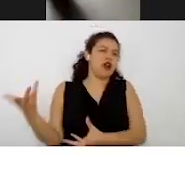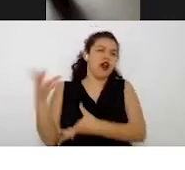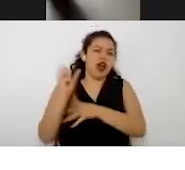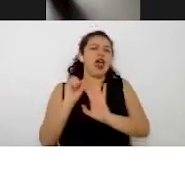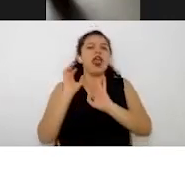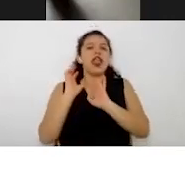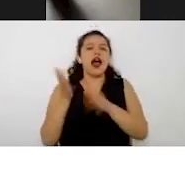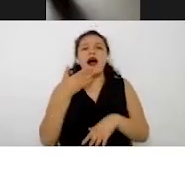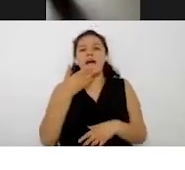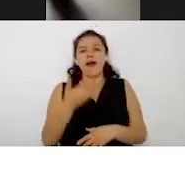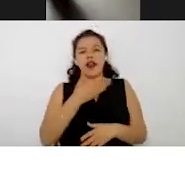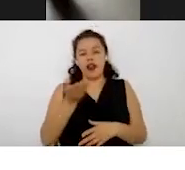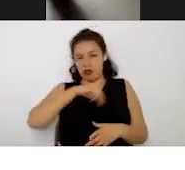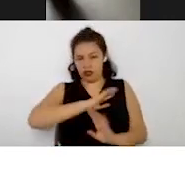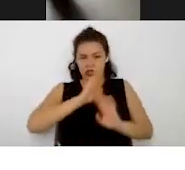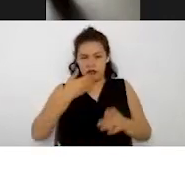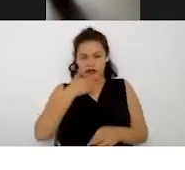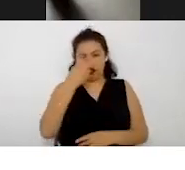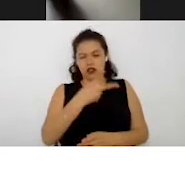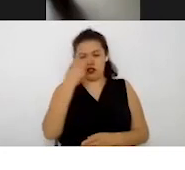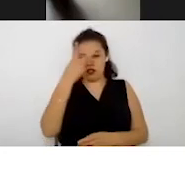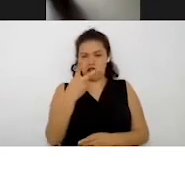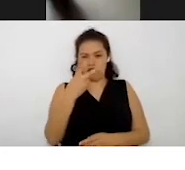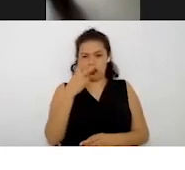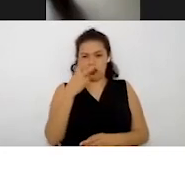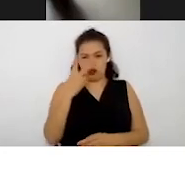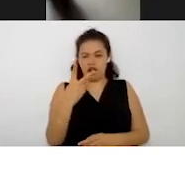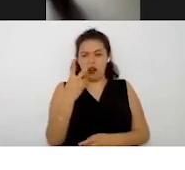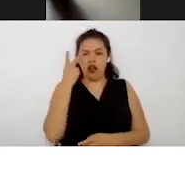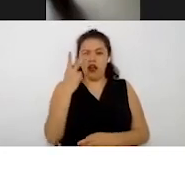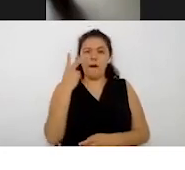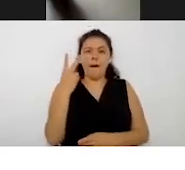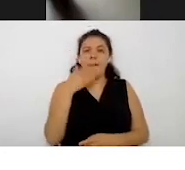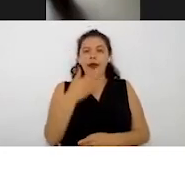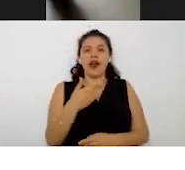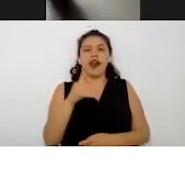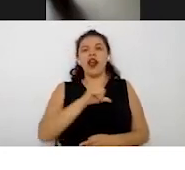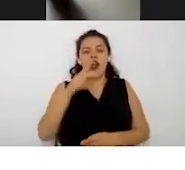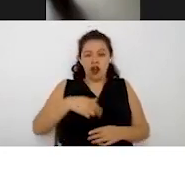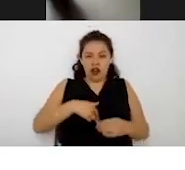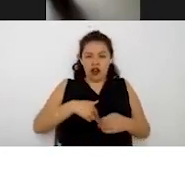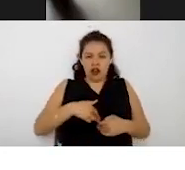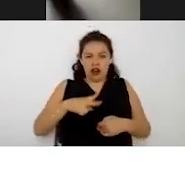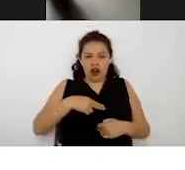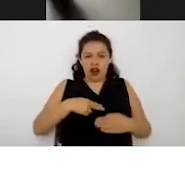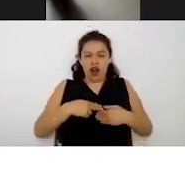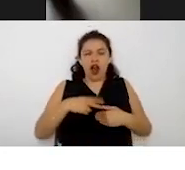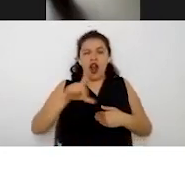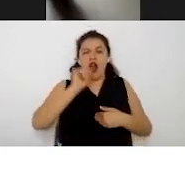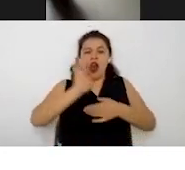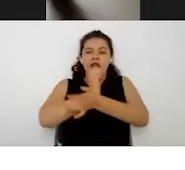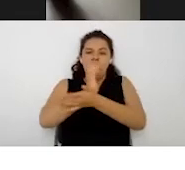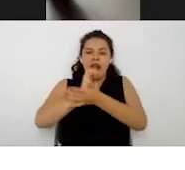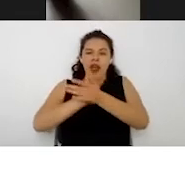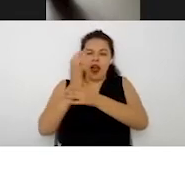llegamos ahí, medimos dos dedos arriba y ahí vamos a colocar la base o callo de la mano.